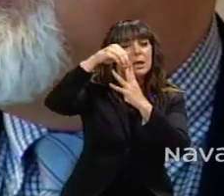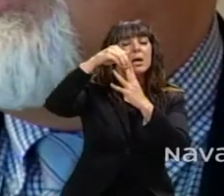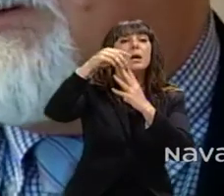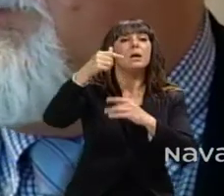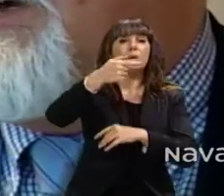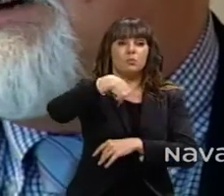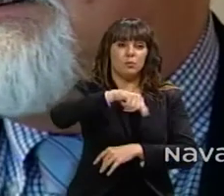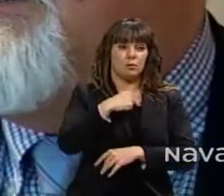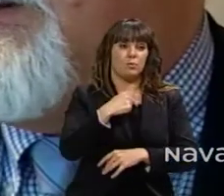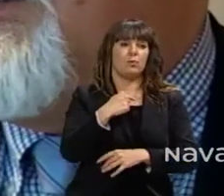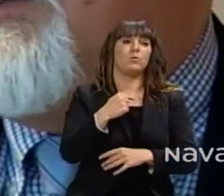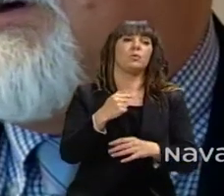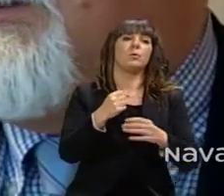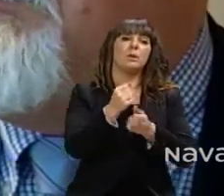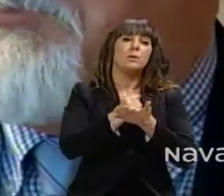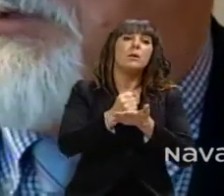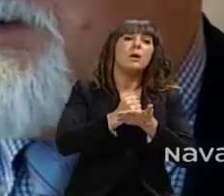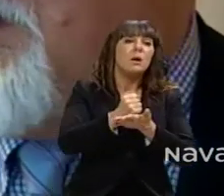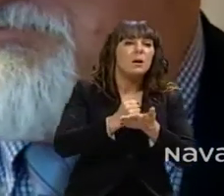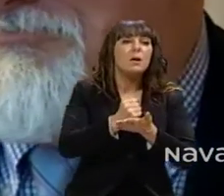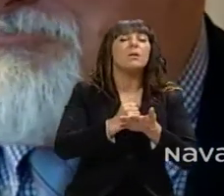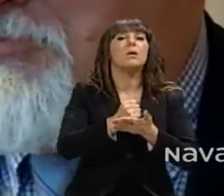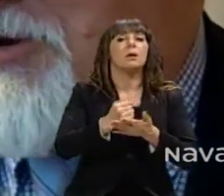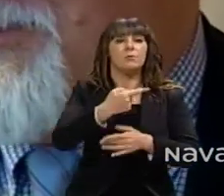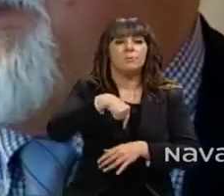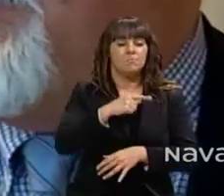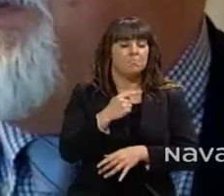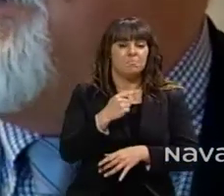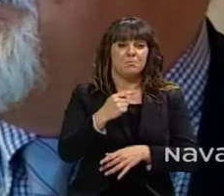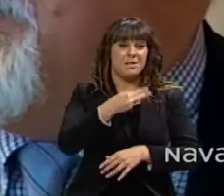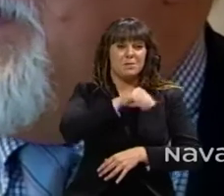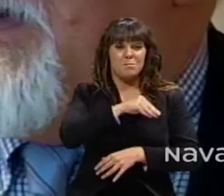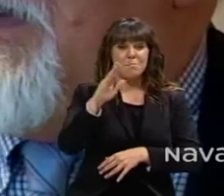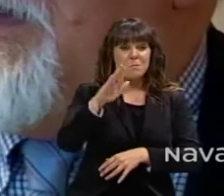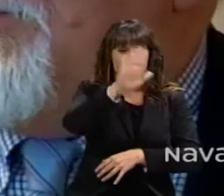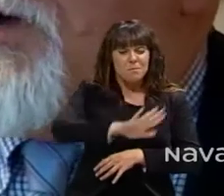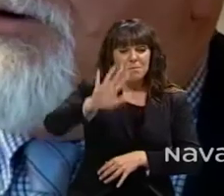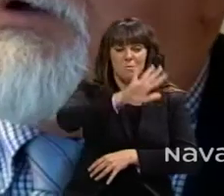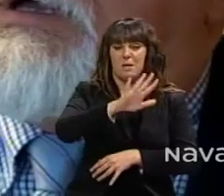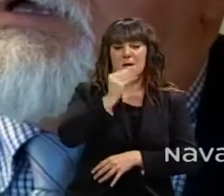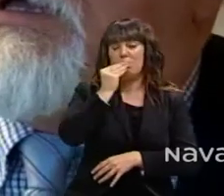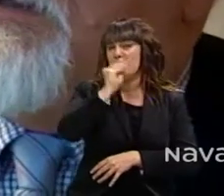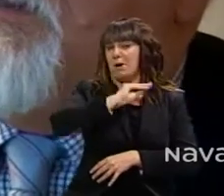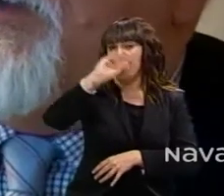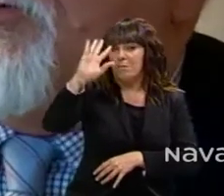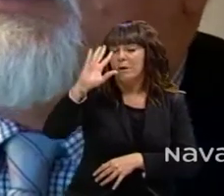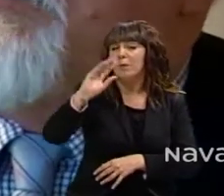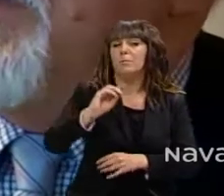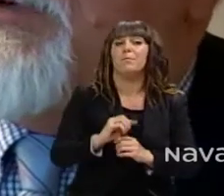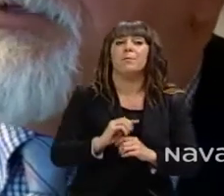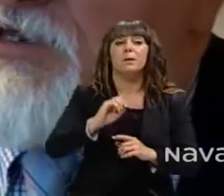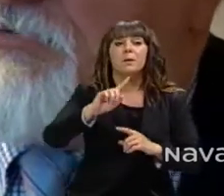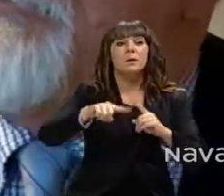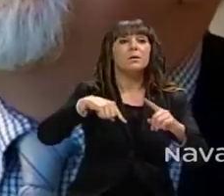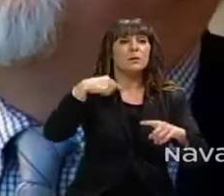Tenemos una de las empresas farmacéuticas, yo diría que mejores de España. Luego el sector de